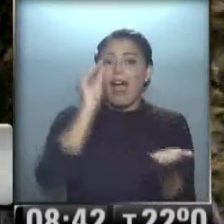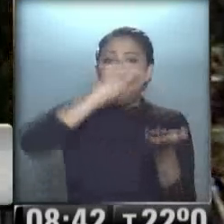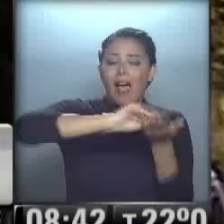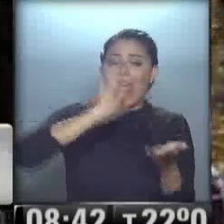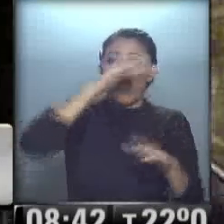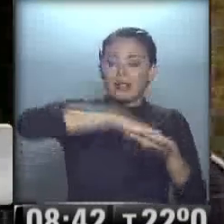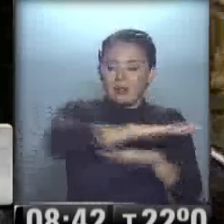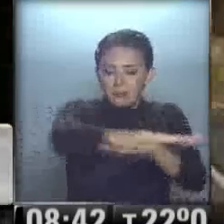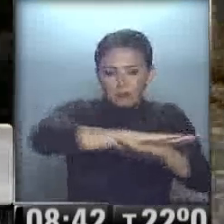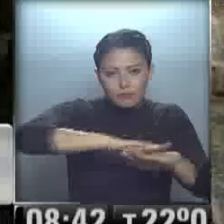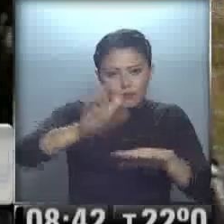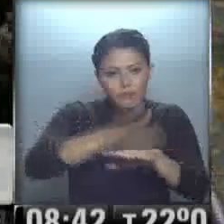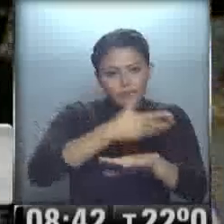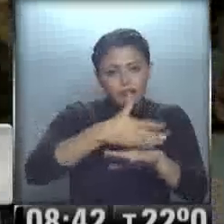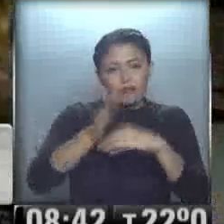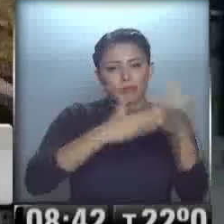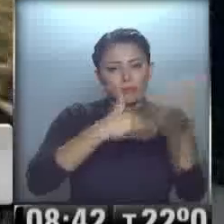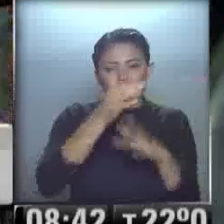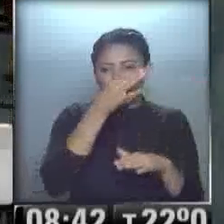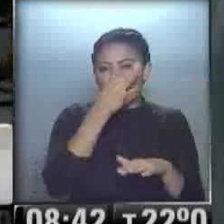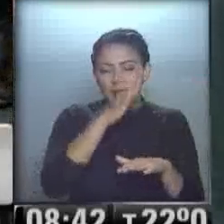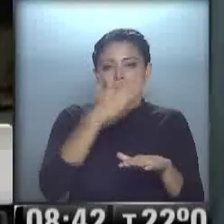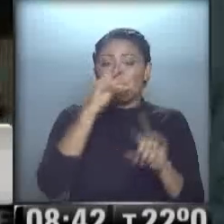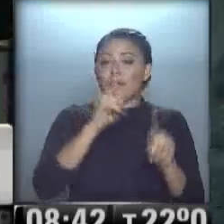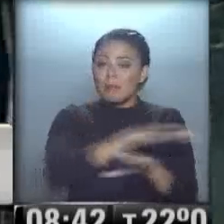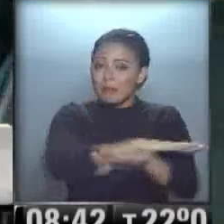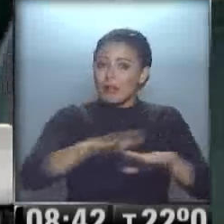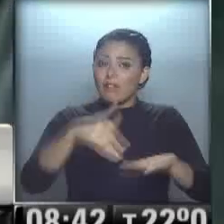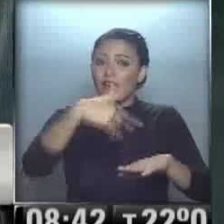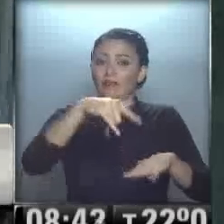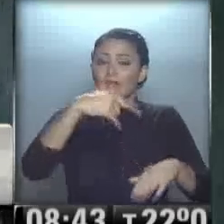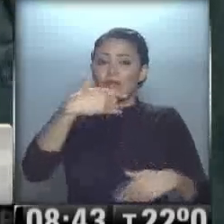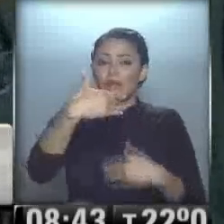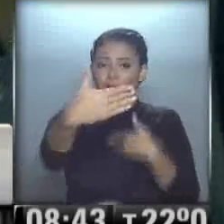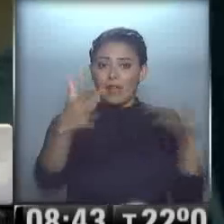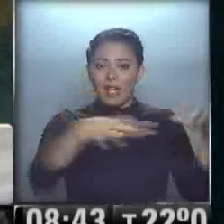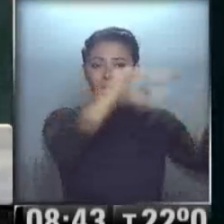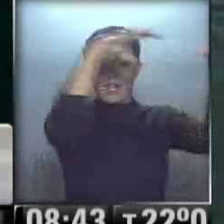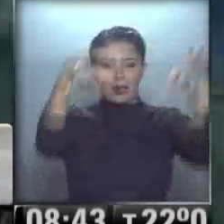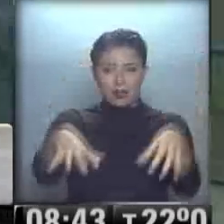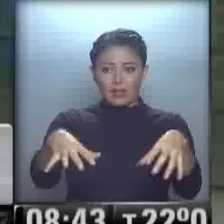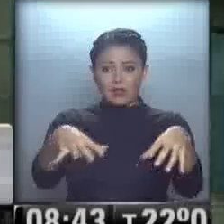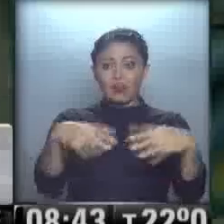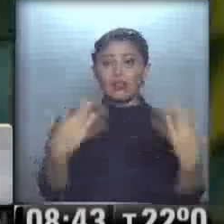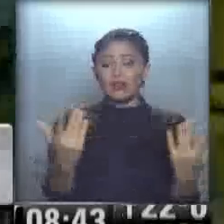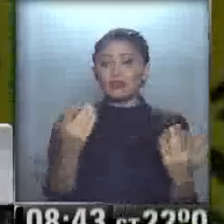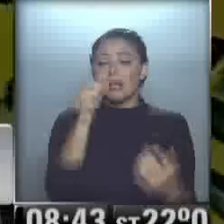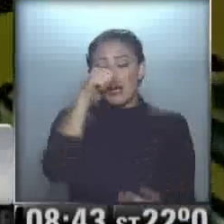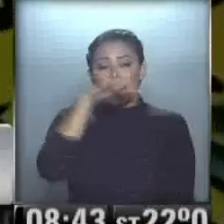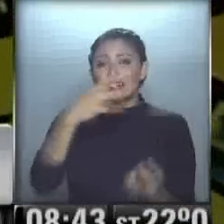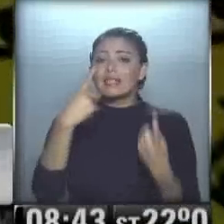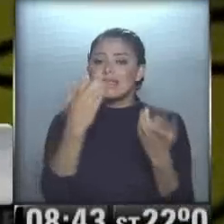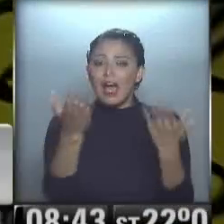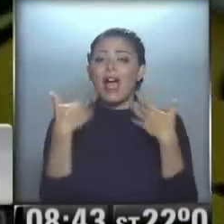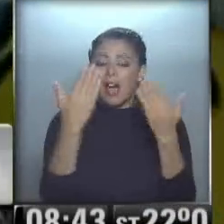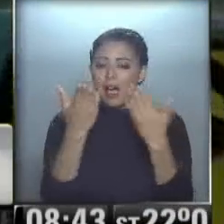para depositar arriba de la carpeta estos container que aparte limitan el corredero de aire que necesita el jardín para